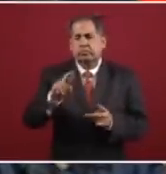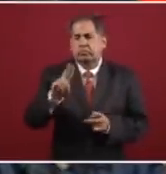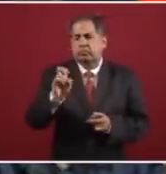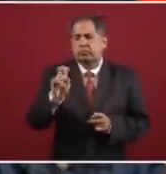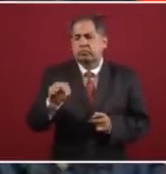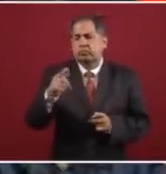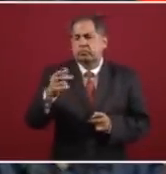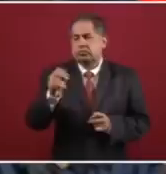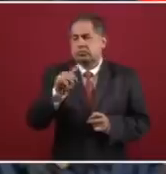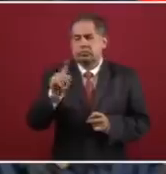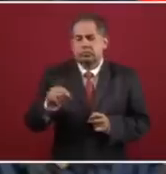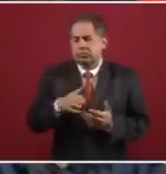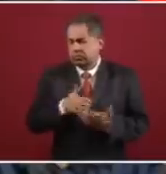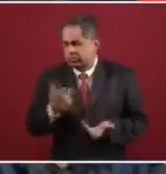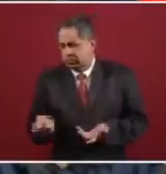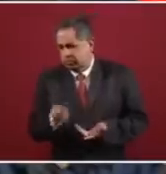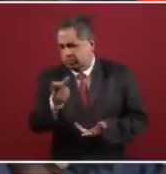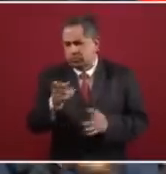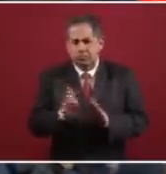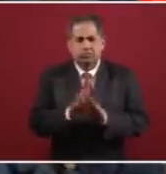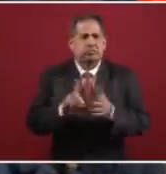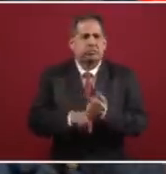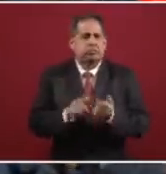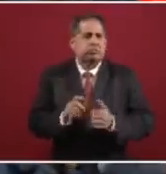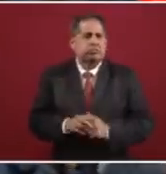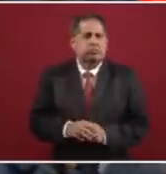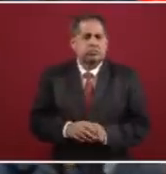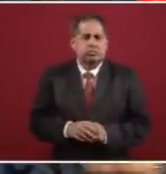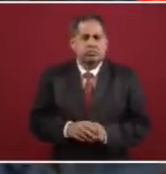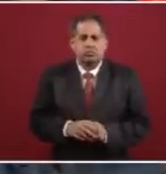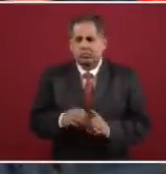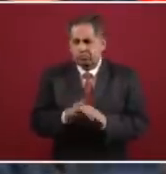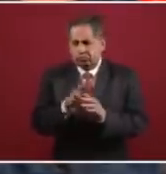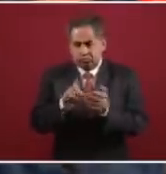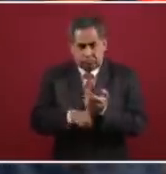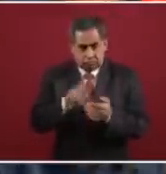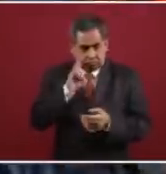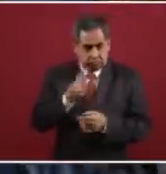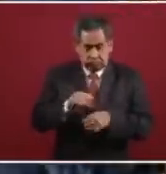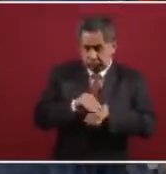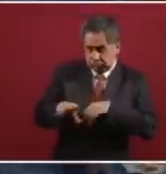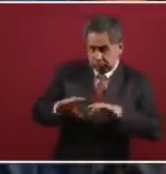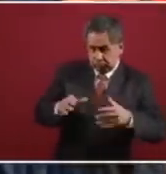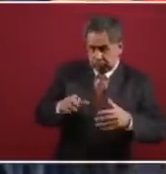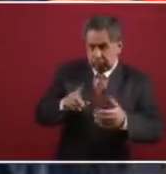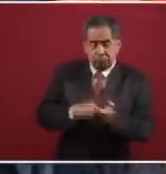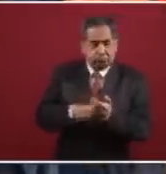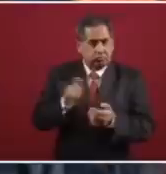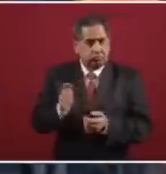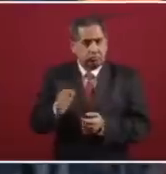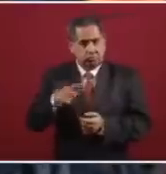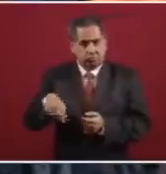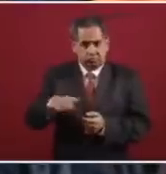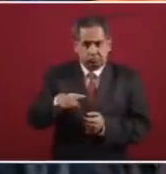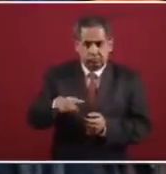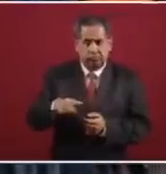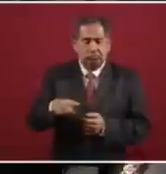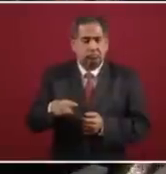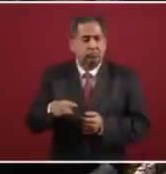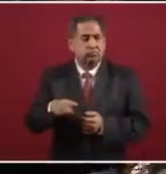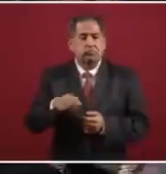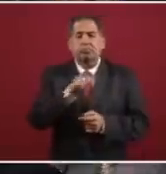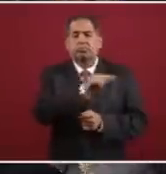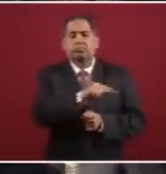Herrera. La pregunta es, señor presidente, ¿qué tanto pueden influir en los